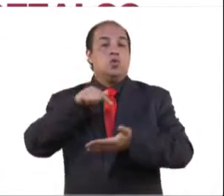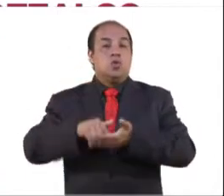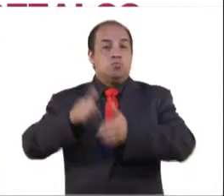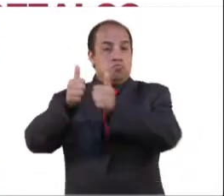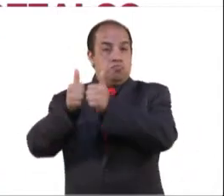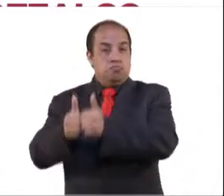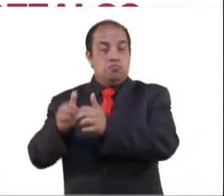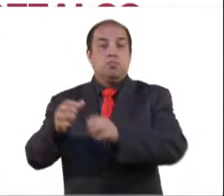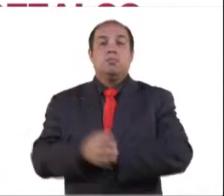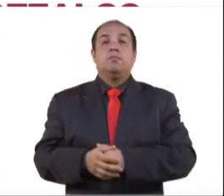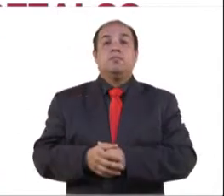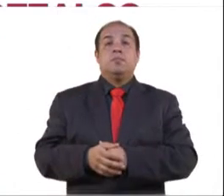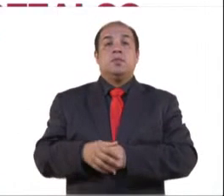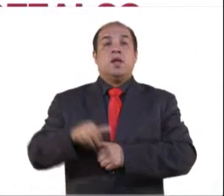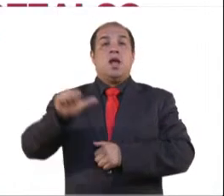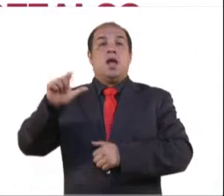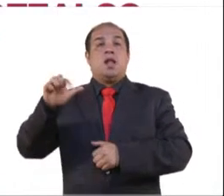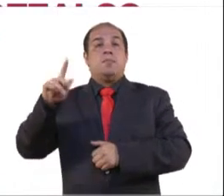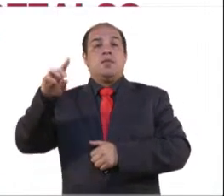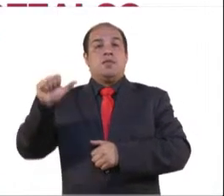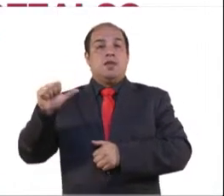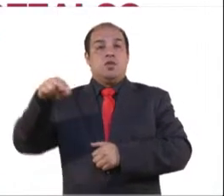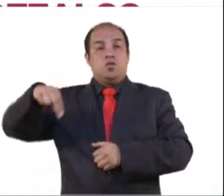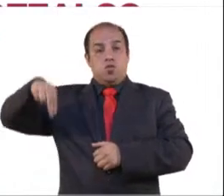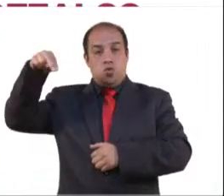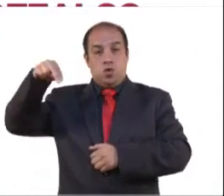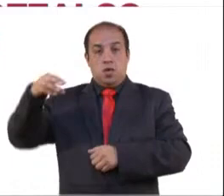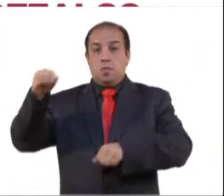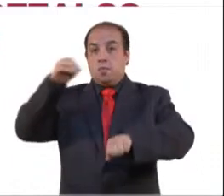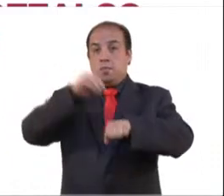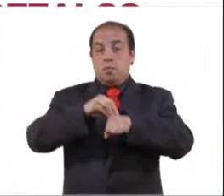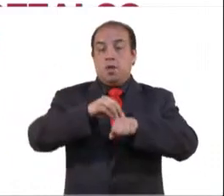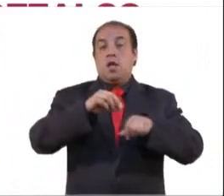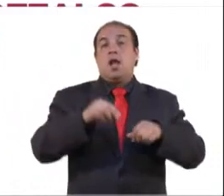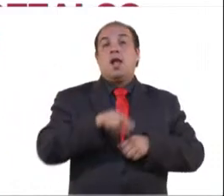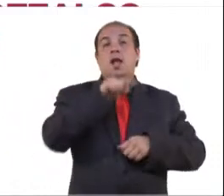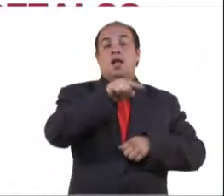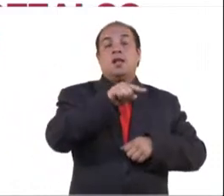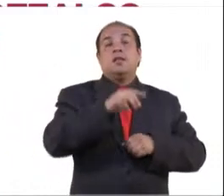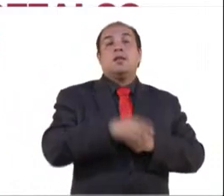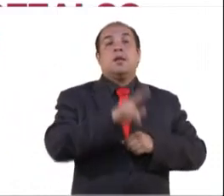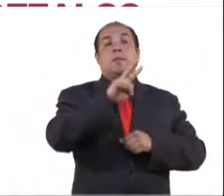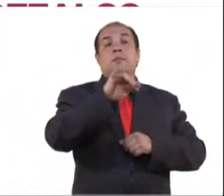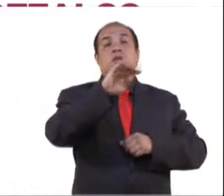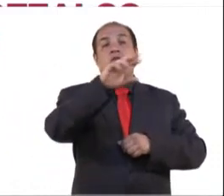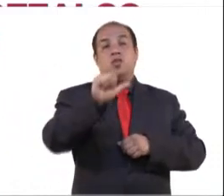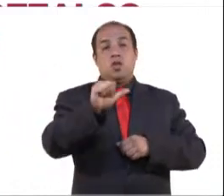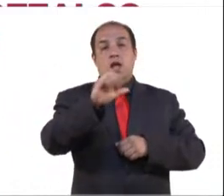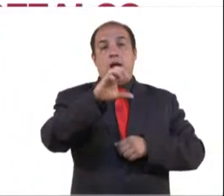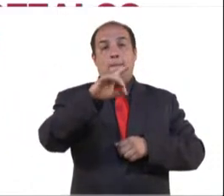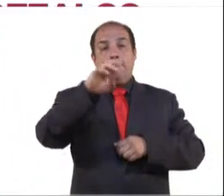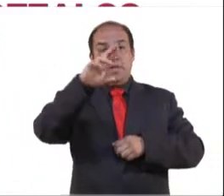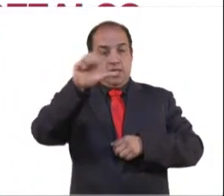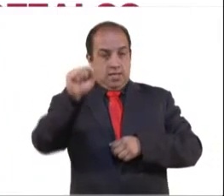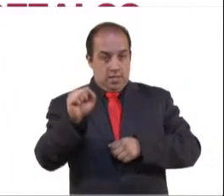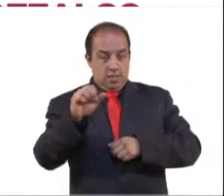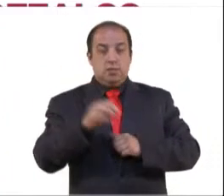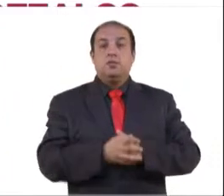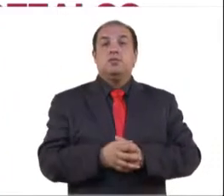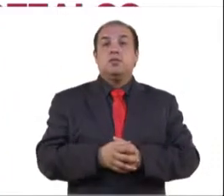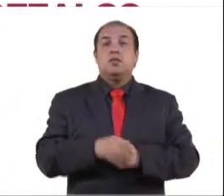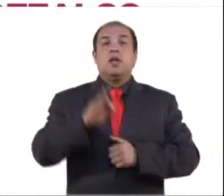Norte, nos vamos a ubicar en Victoria de las Américas, en el Parque Azcatelpaqui y en el